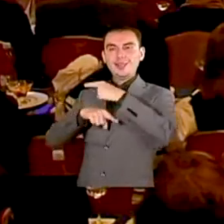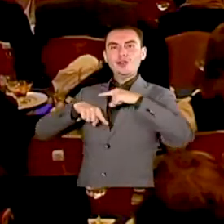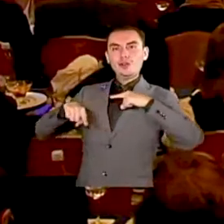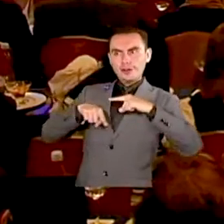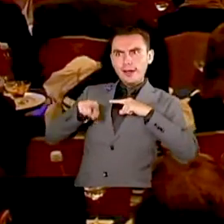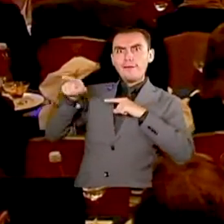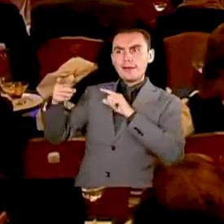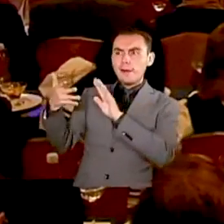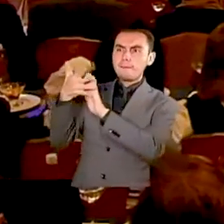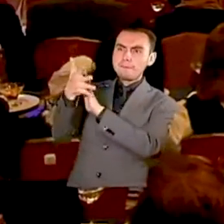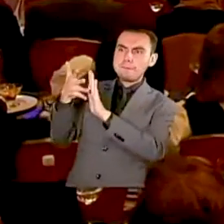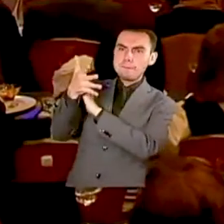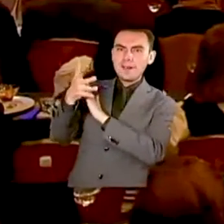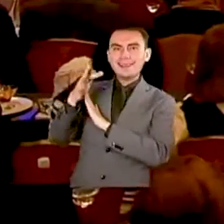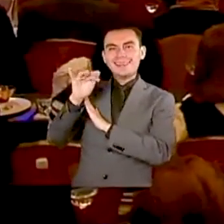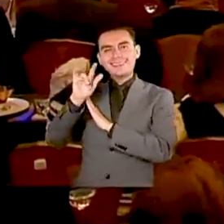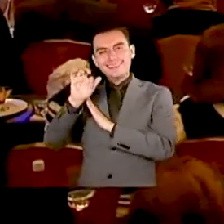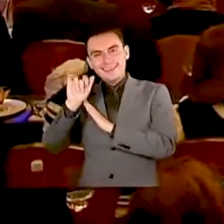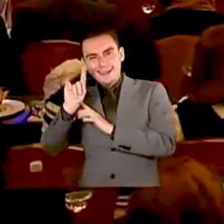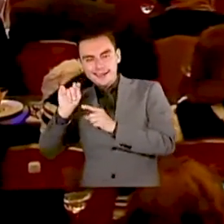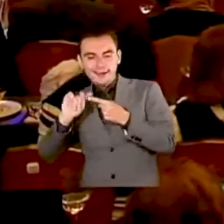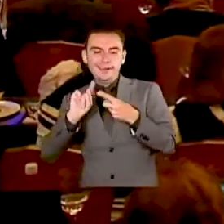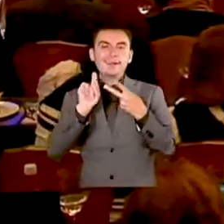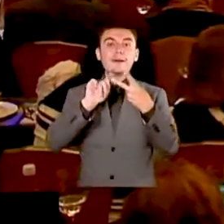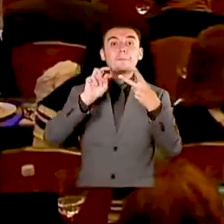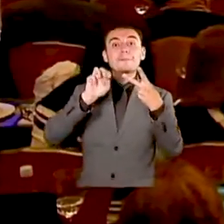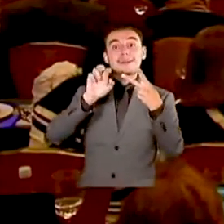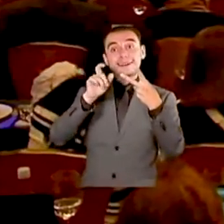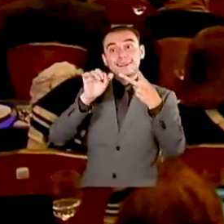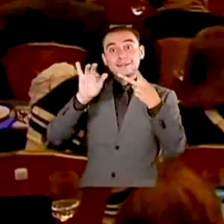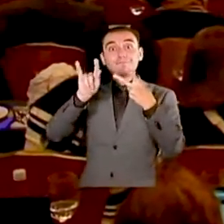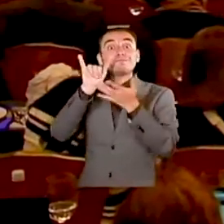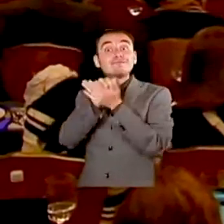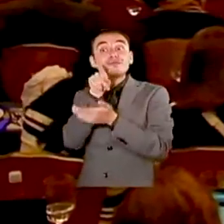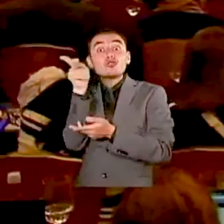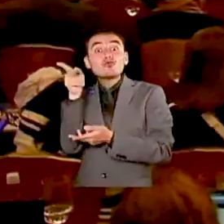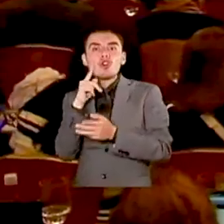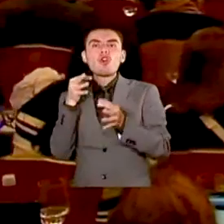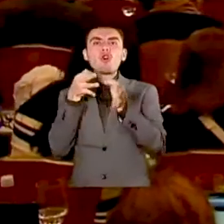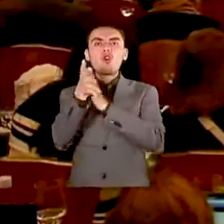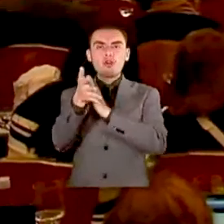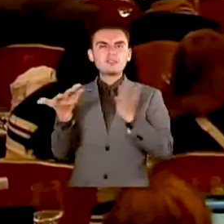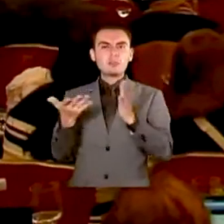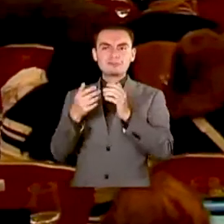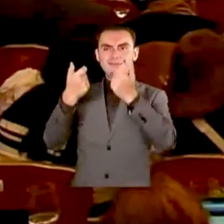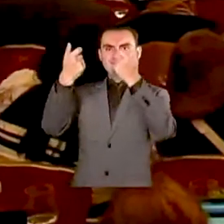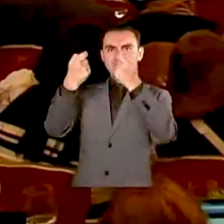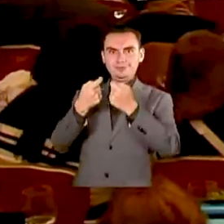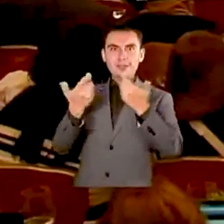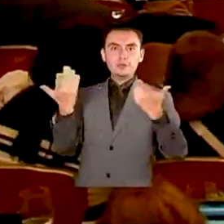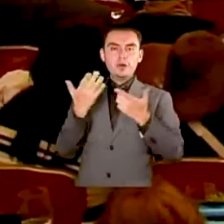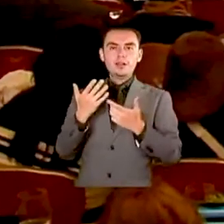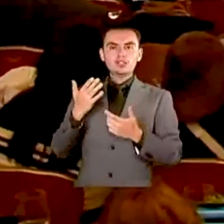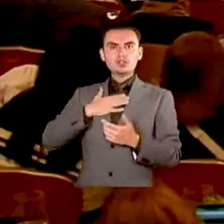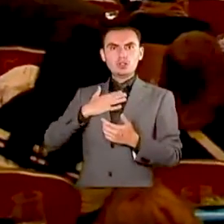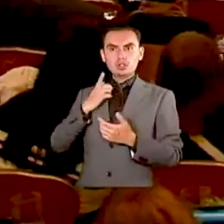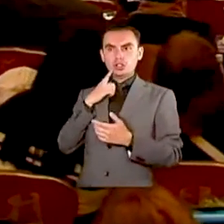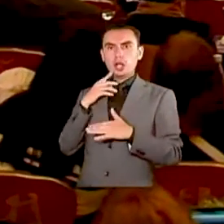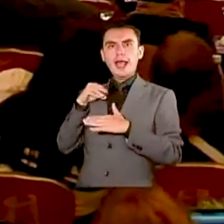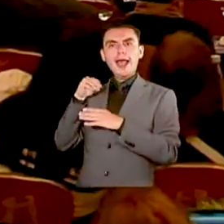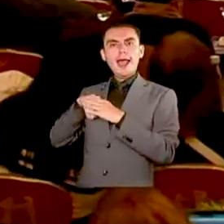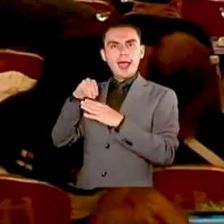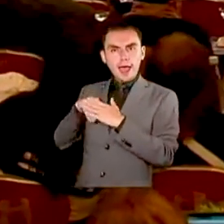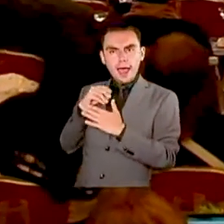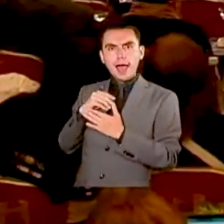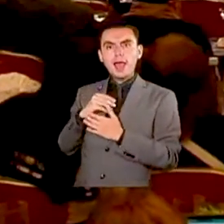coordinadora y lo que Tatiana y Margarita nos dijeron. Las cifras son claras. Lo que se ahorra en dinero, en costos